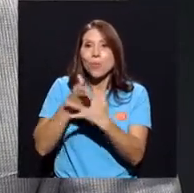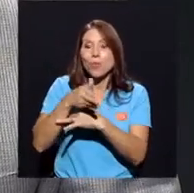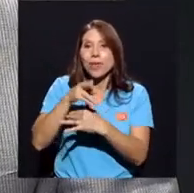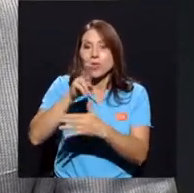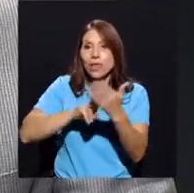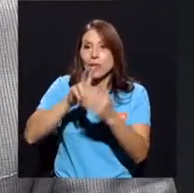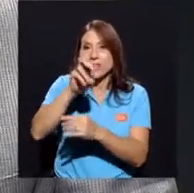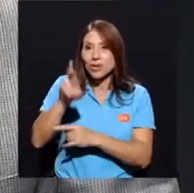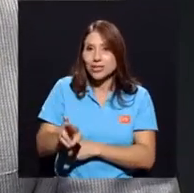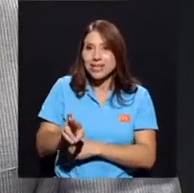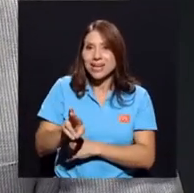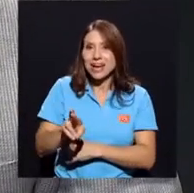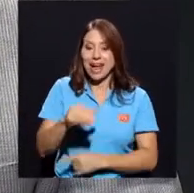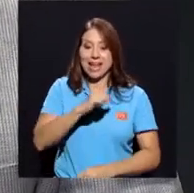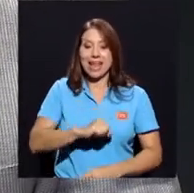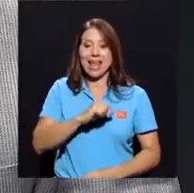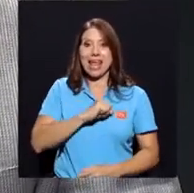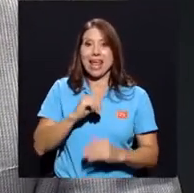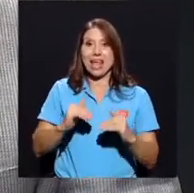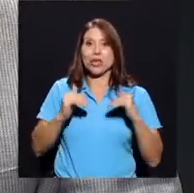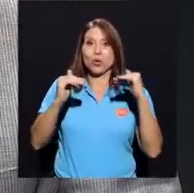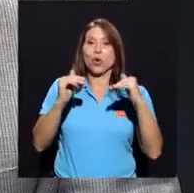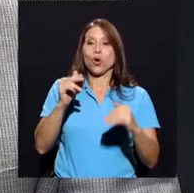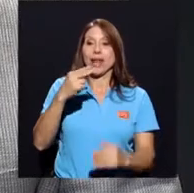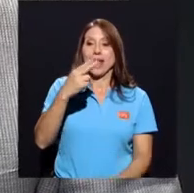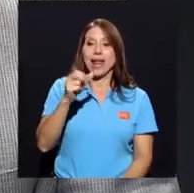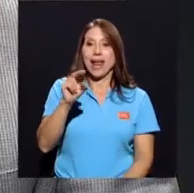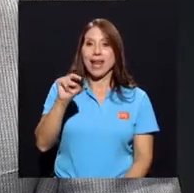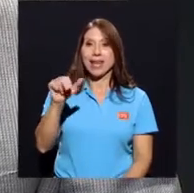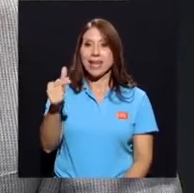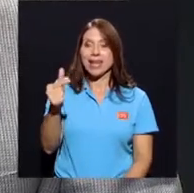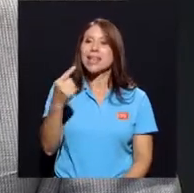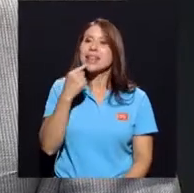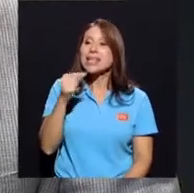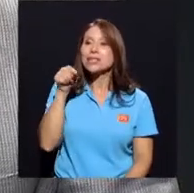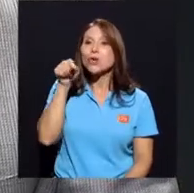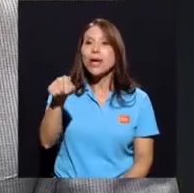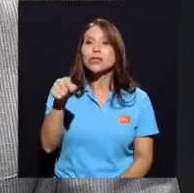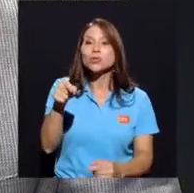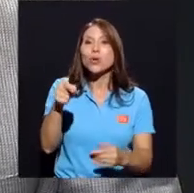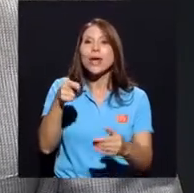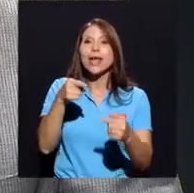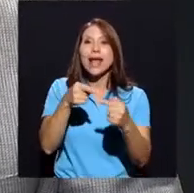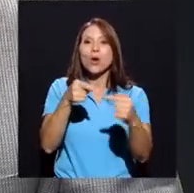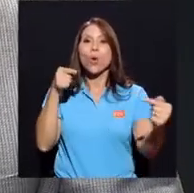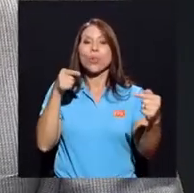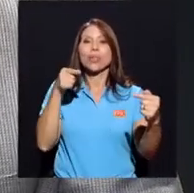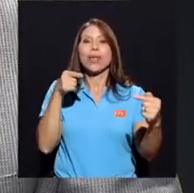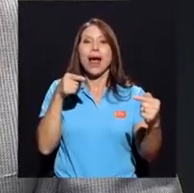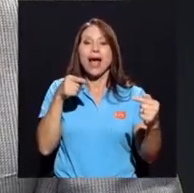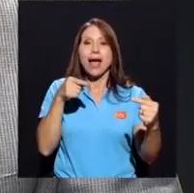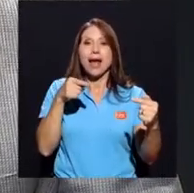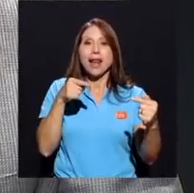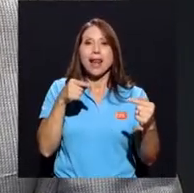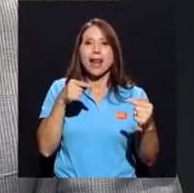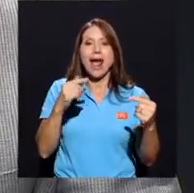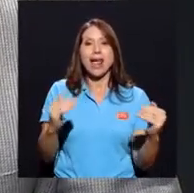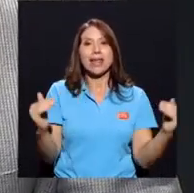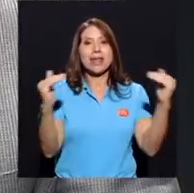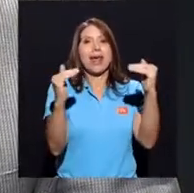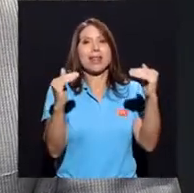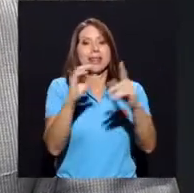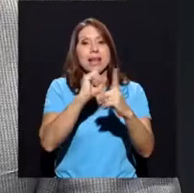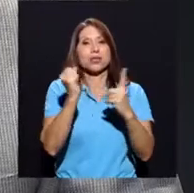el rector don henning dijo que eso era en contra de la equidad de la sociedad costarricense